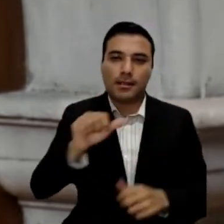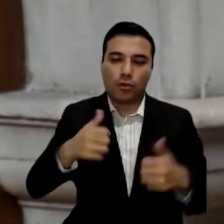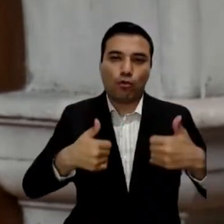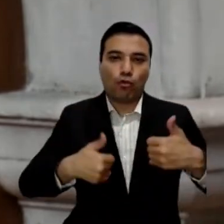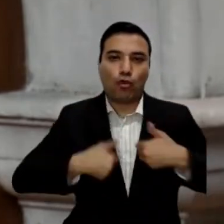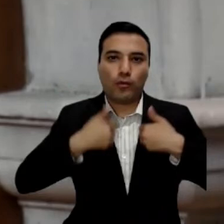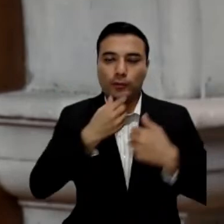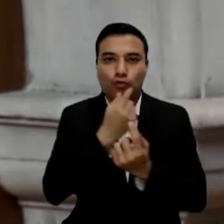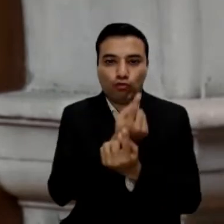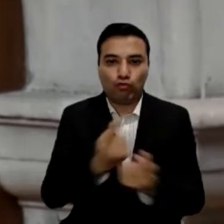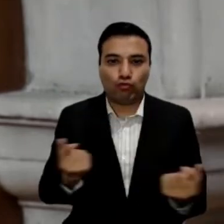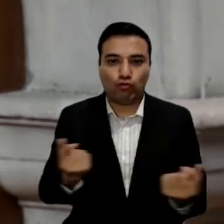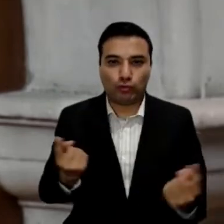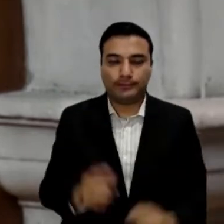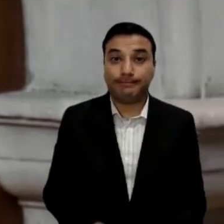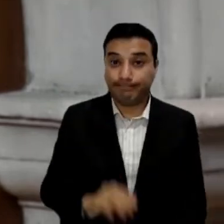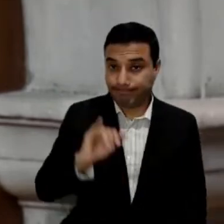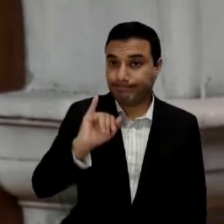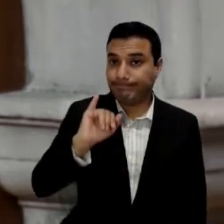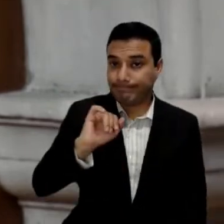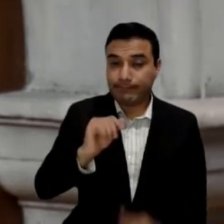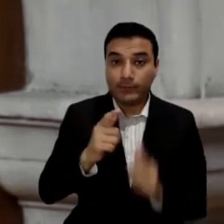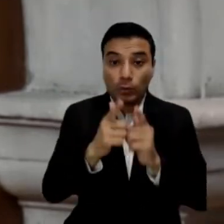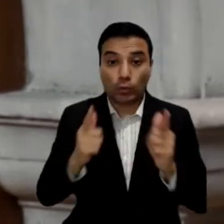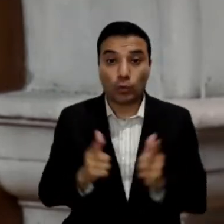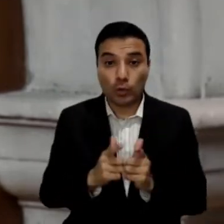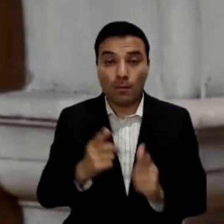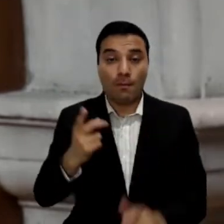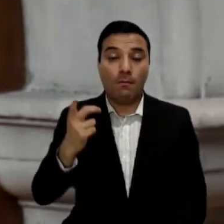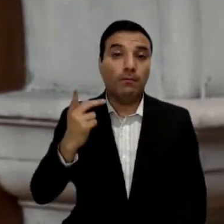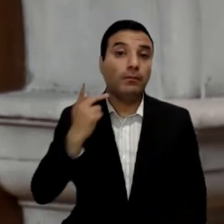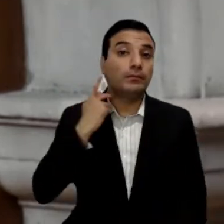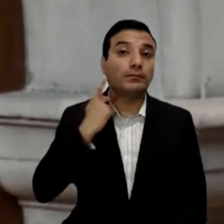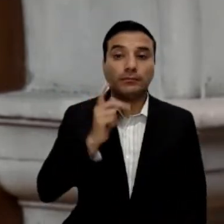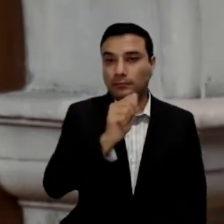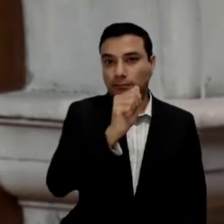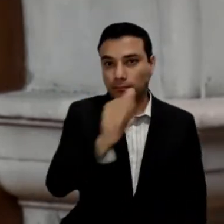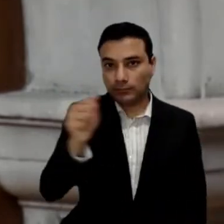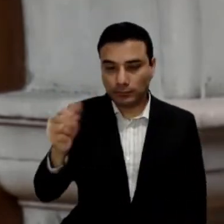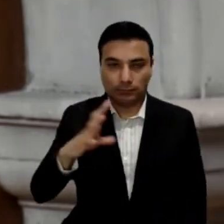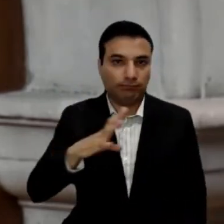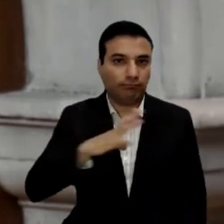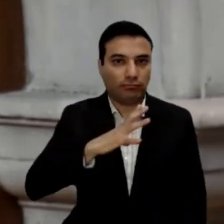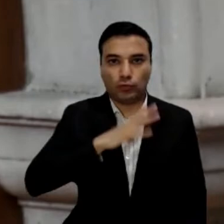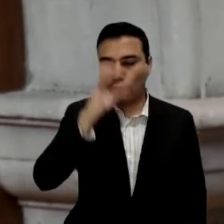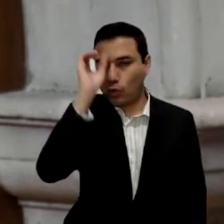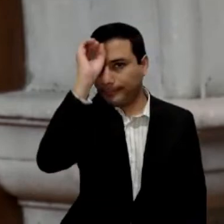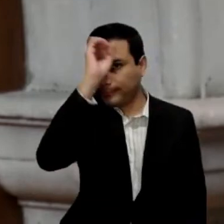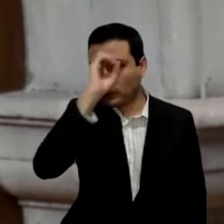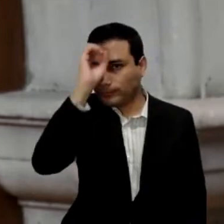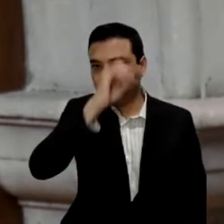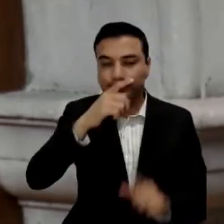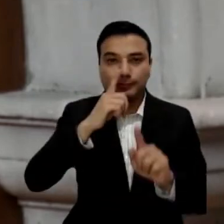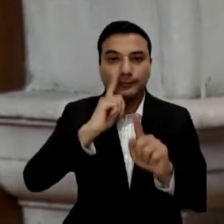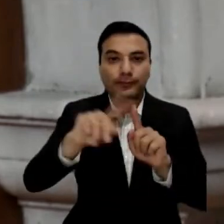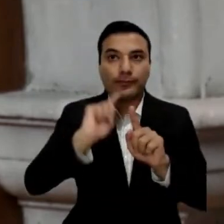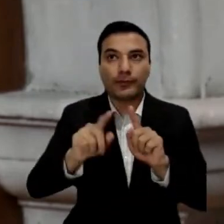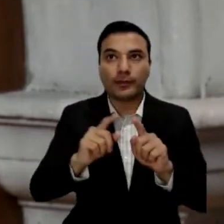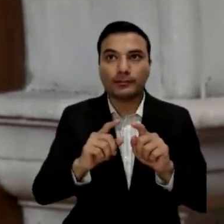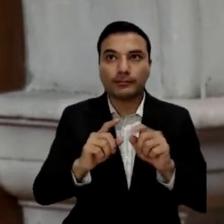Si bien es cierto, cada grupo parlamentario tiene diferentes enfoques sobre cómo abordar los desafíos que enfrenta nuestra